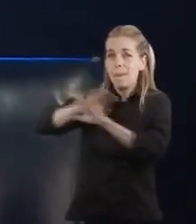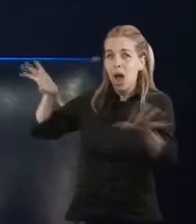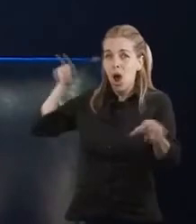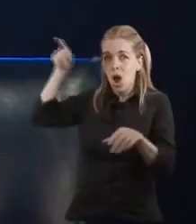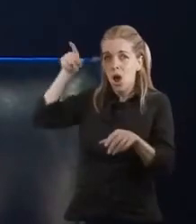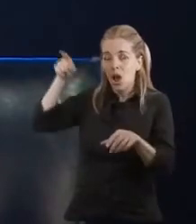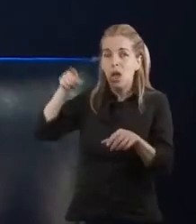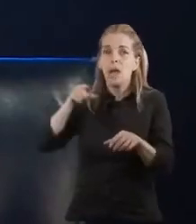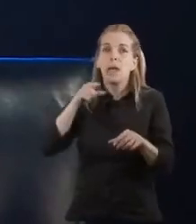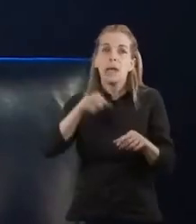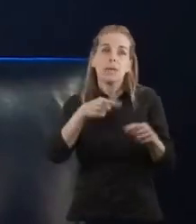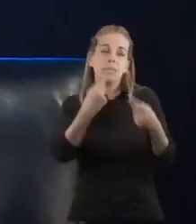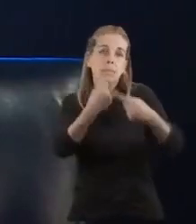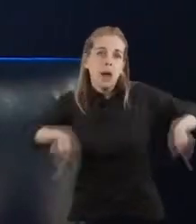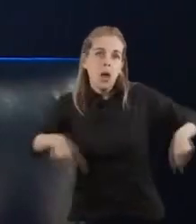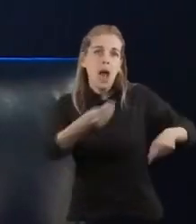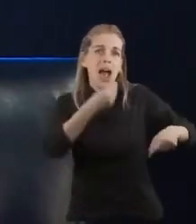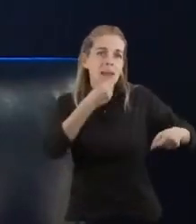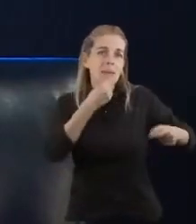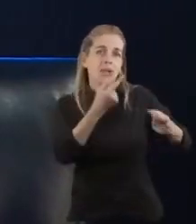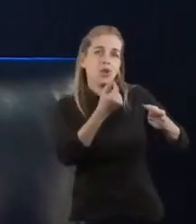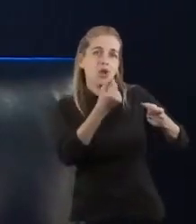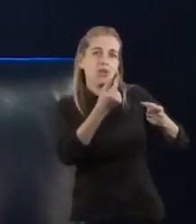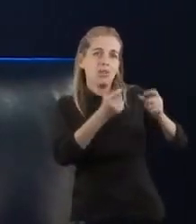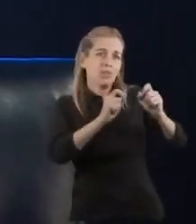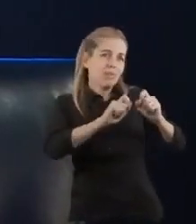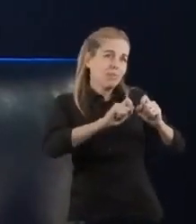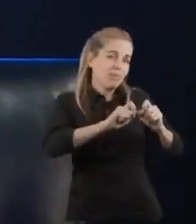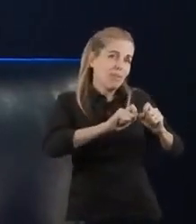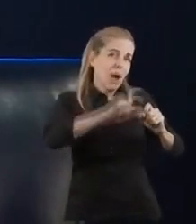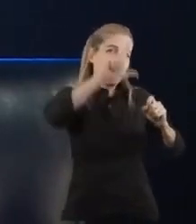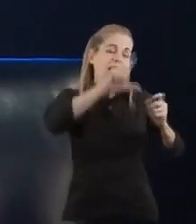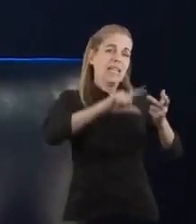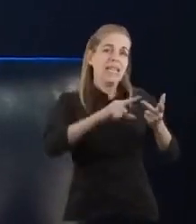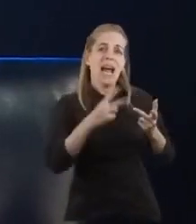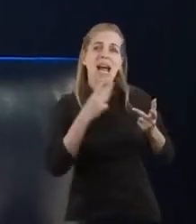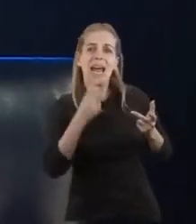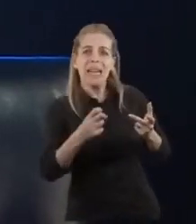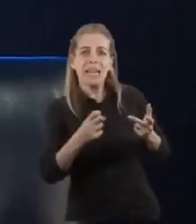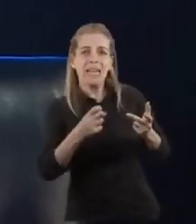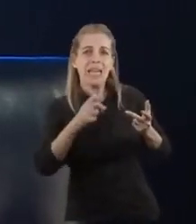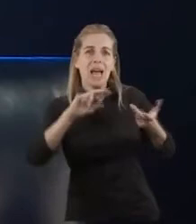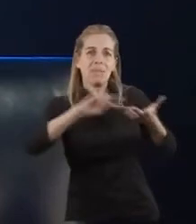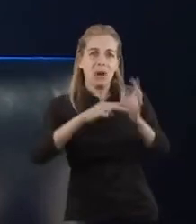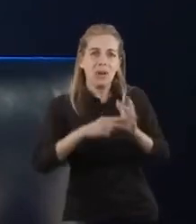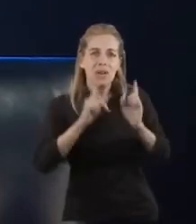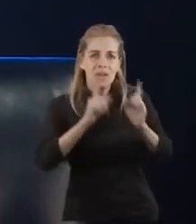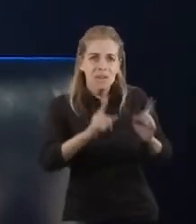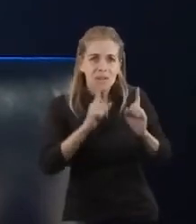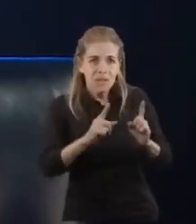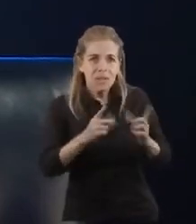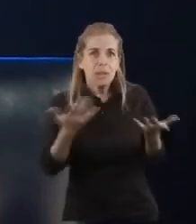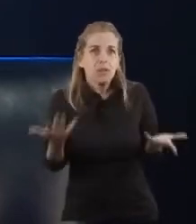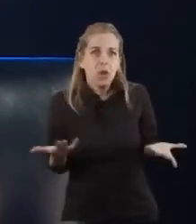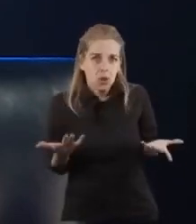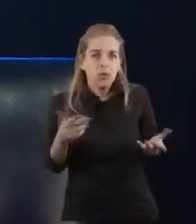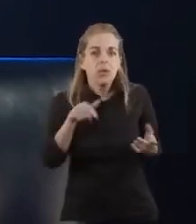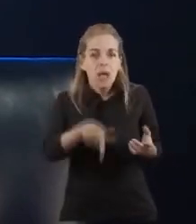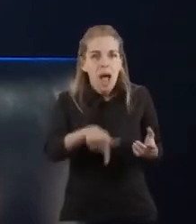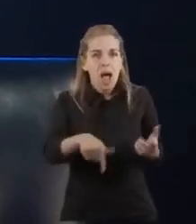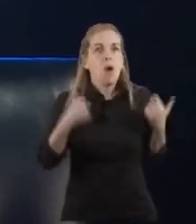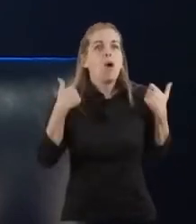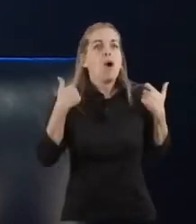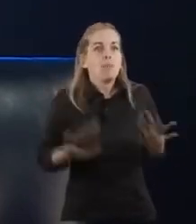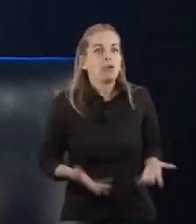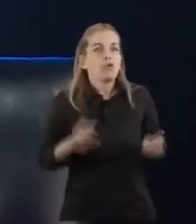sobre los alimentos y sólo la energía siga avanzando eso nos puede generar por supuesto una oportunidad que tiene que ver con la exportación de nuestros